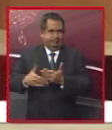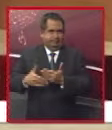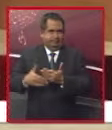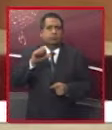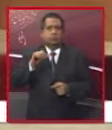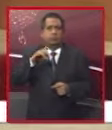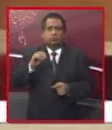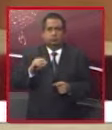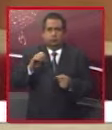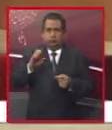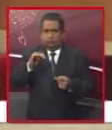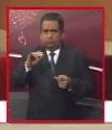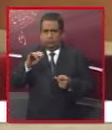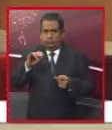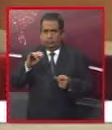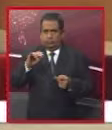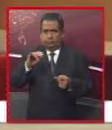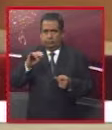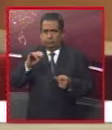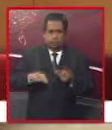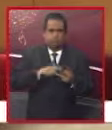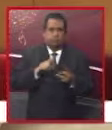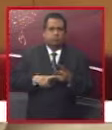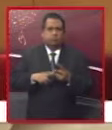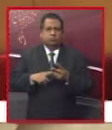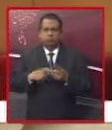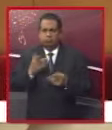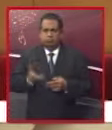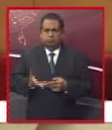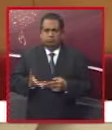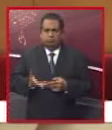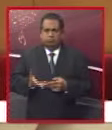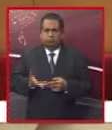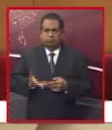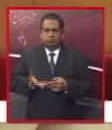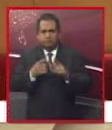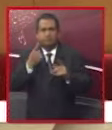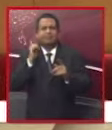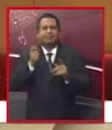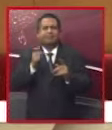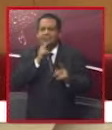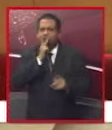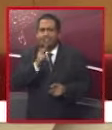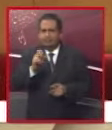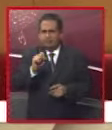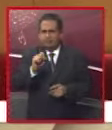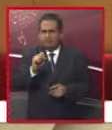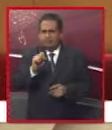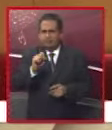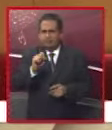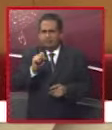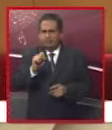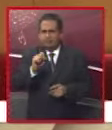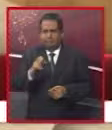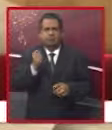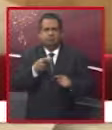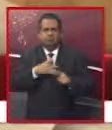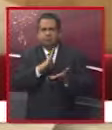Manuel Bartlett Díaz del Partido del Trabajo presentaron un recurso legislativo parlamentario que se llama moción suspensiva.